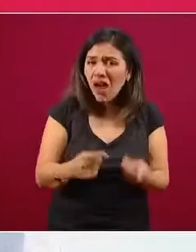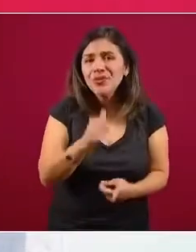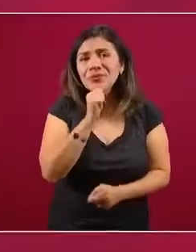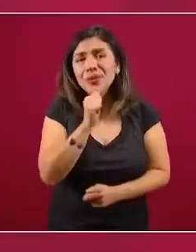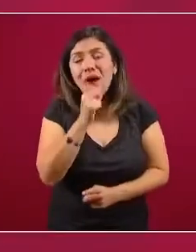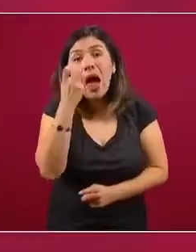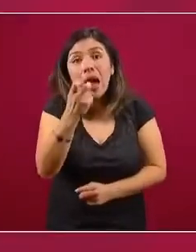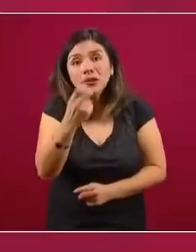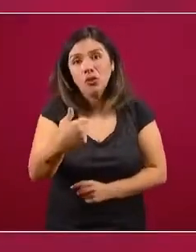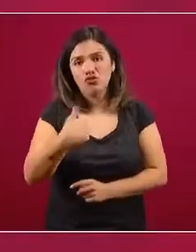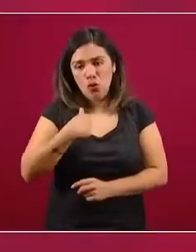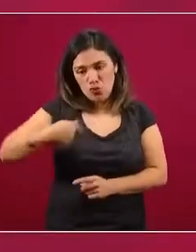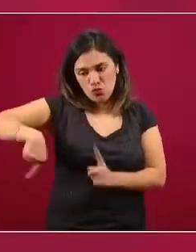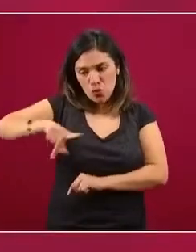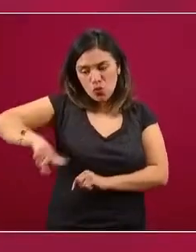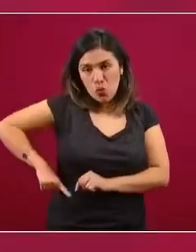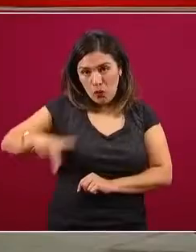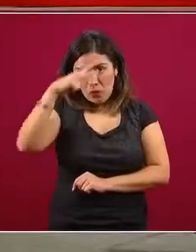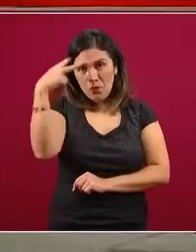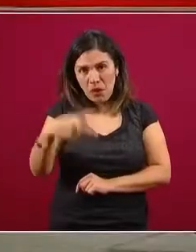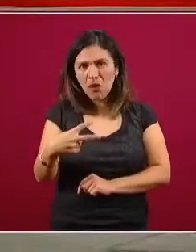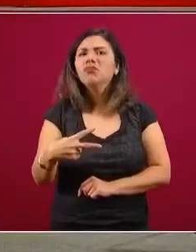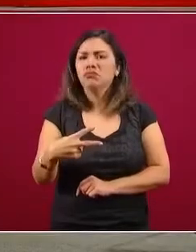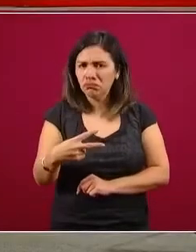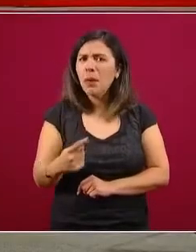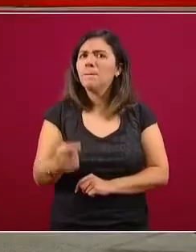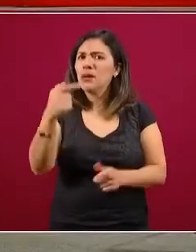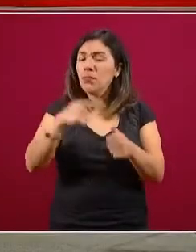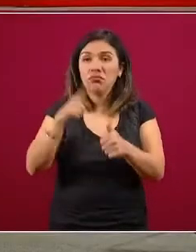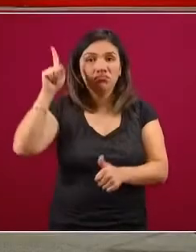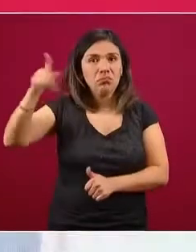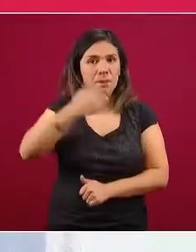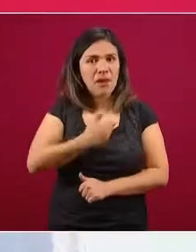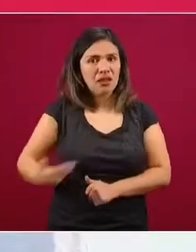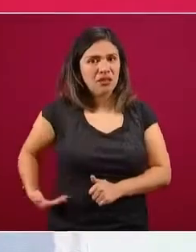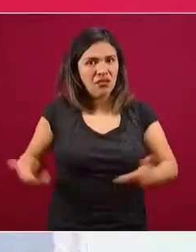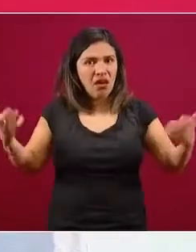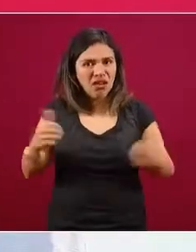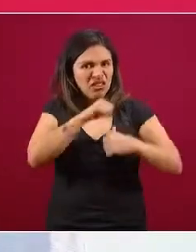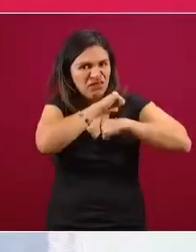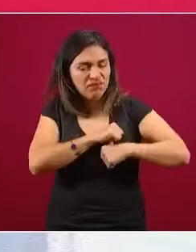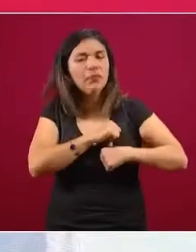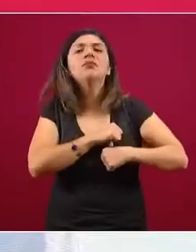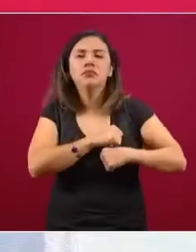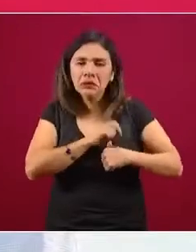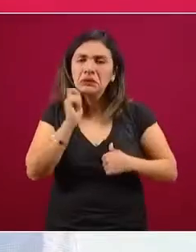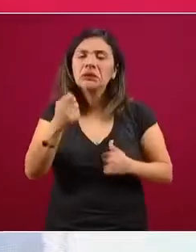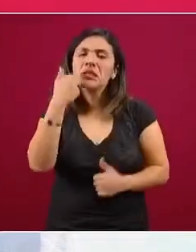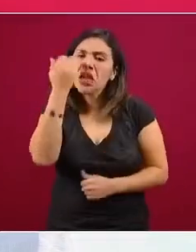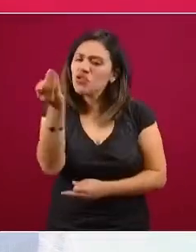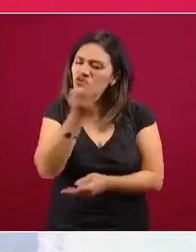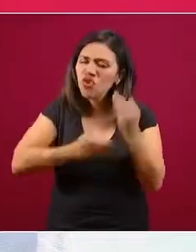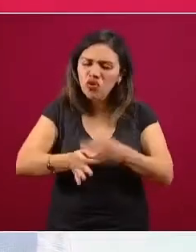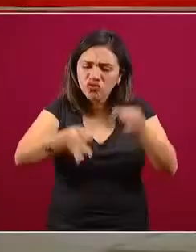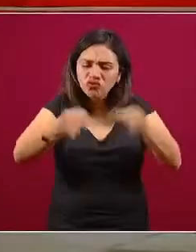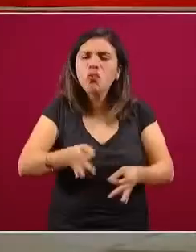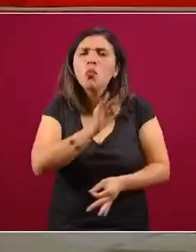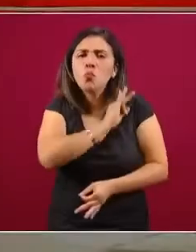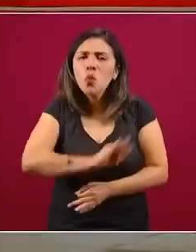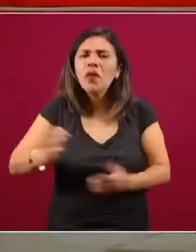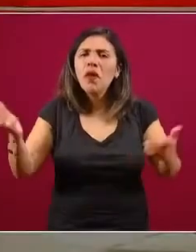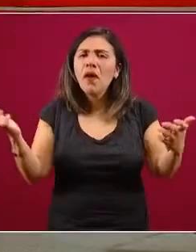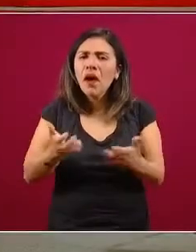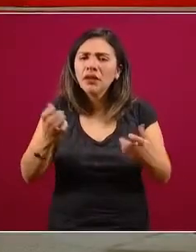es nuestra convicción en el Gobierno de México, empezando por el propio presidente, que tengamos realmente la